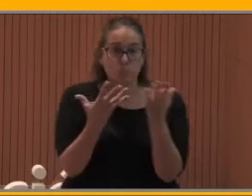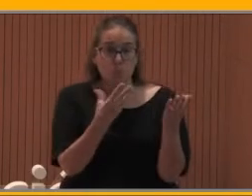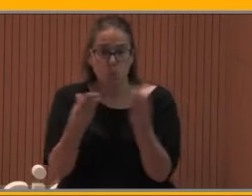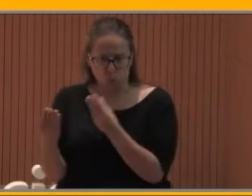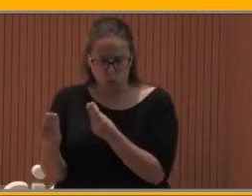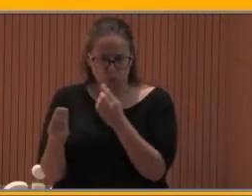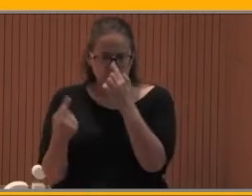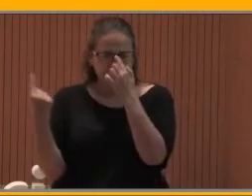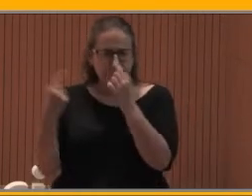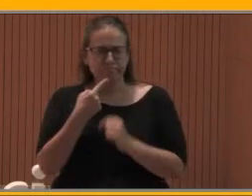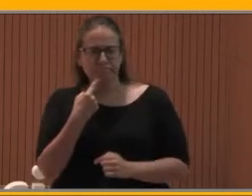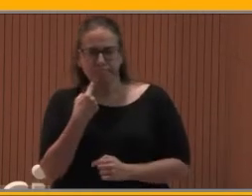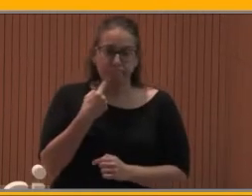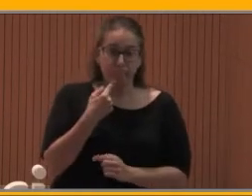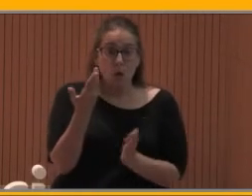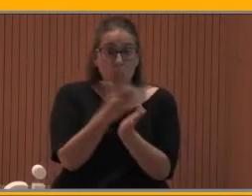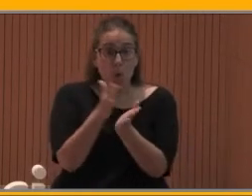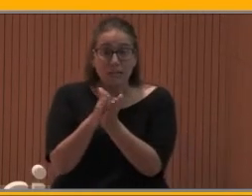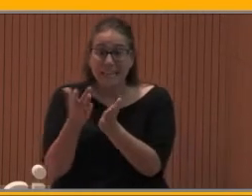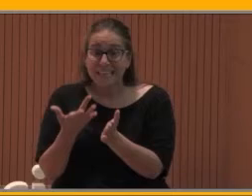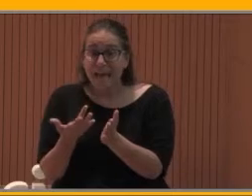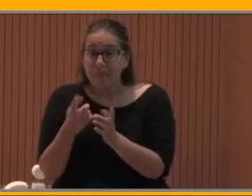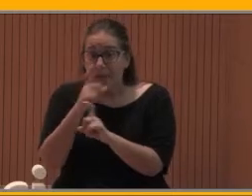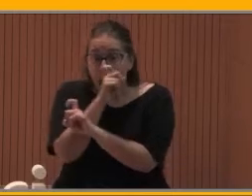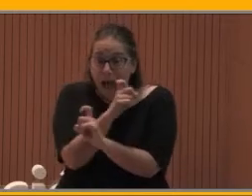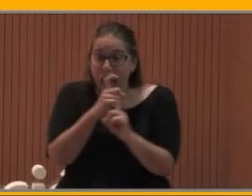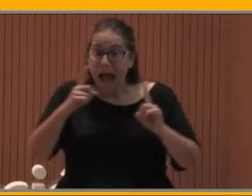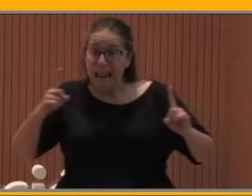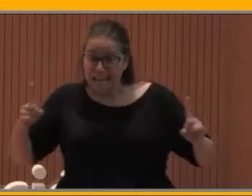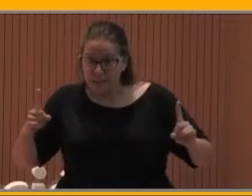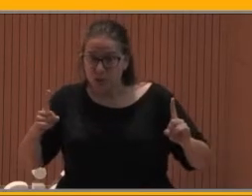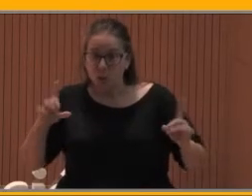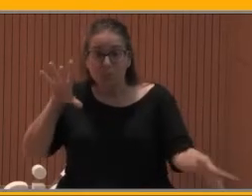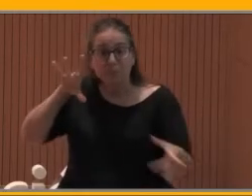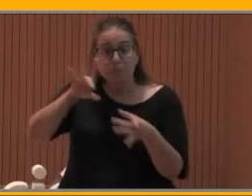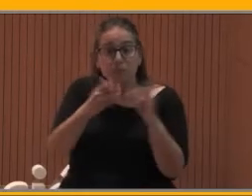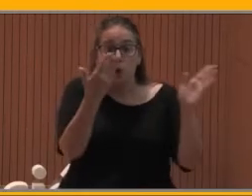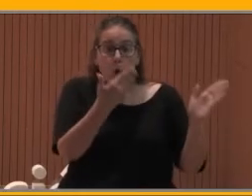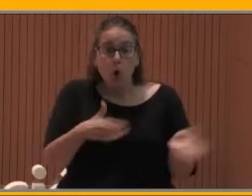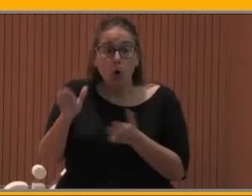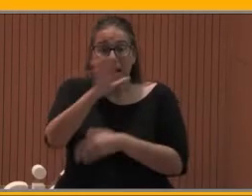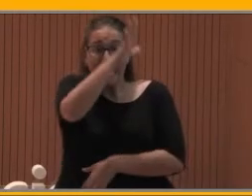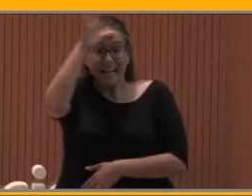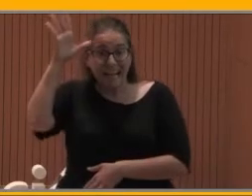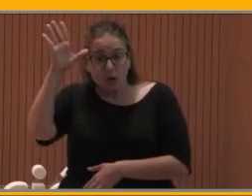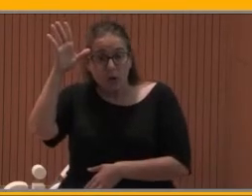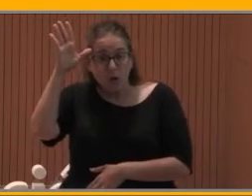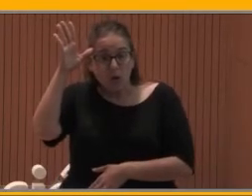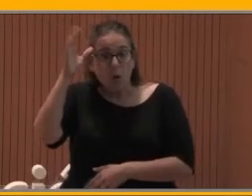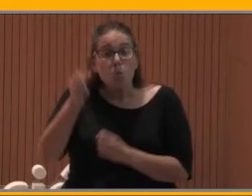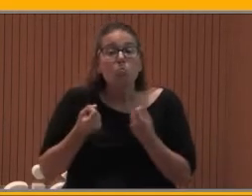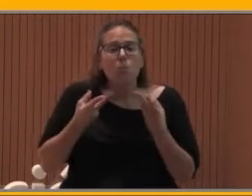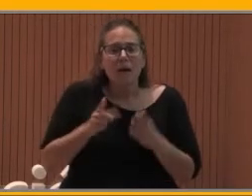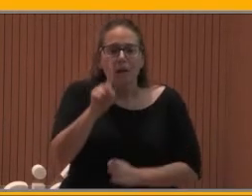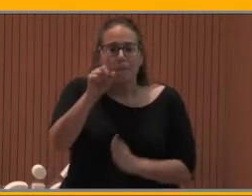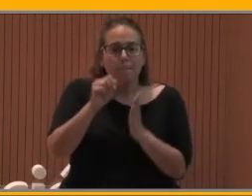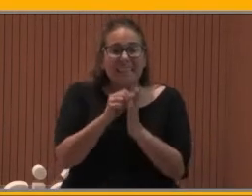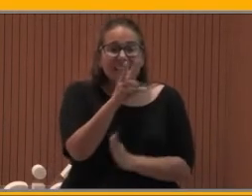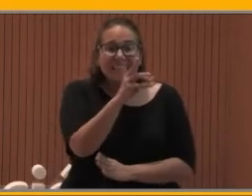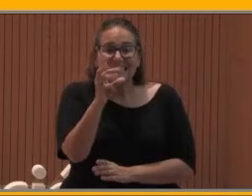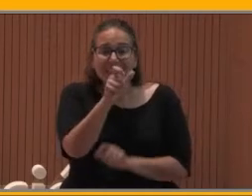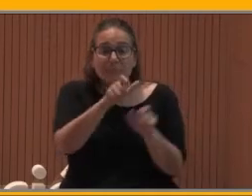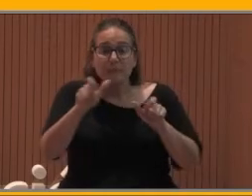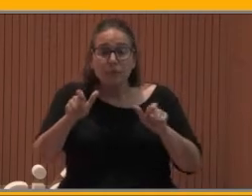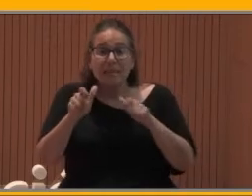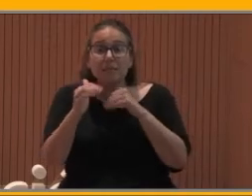calculan que hay un exceso de mortalidad anual por olas de calor de 1.300 personas anuales. Es decir, 1.300